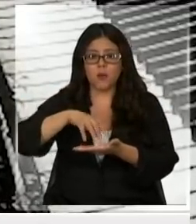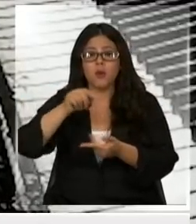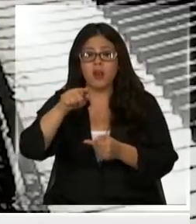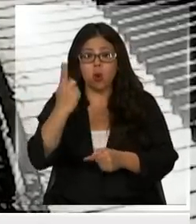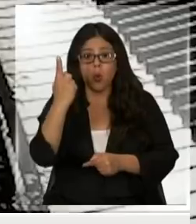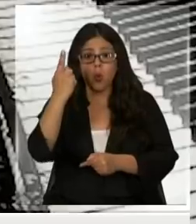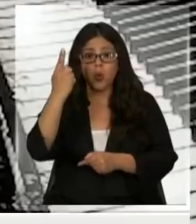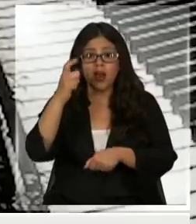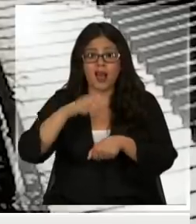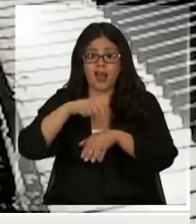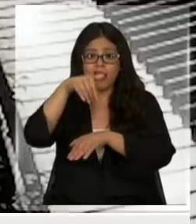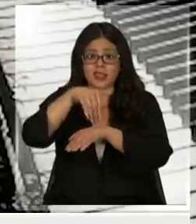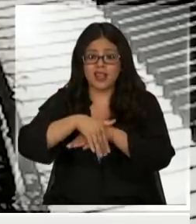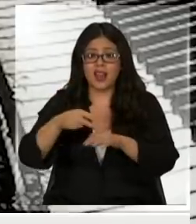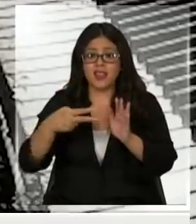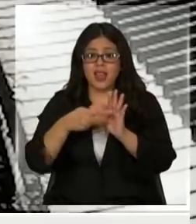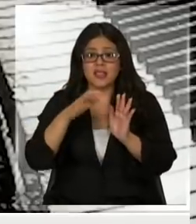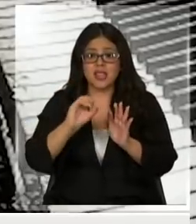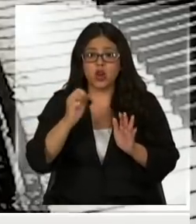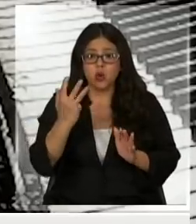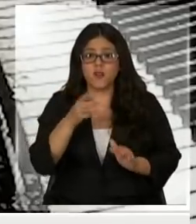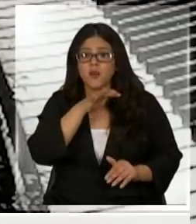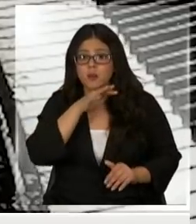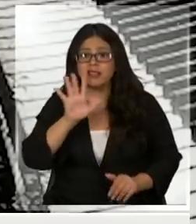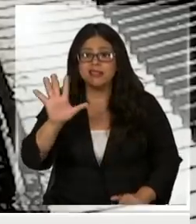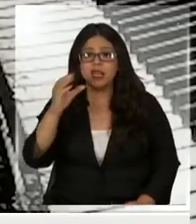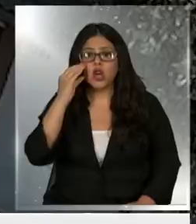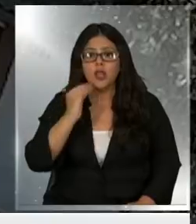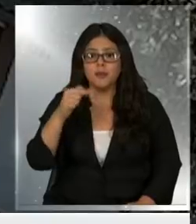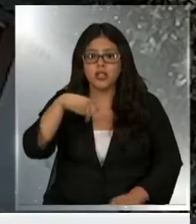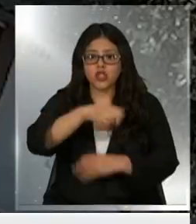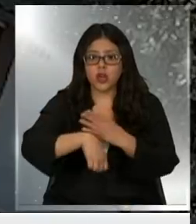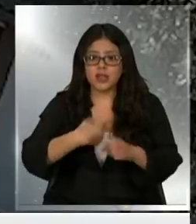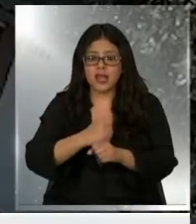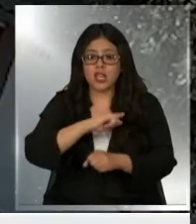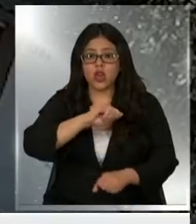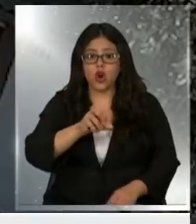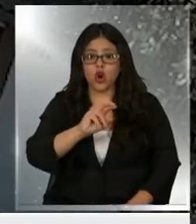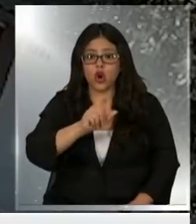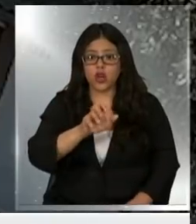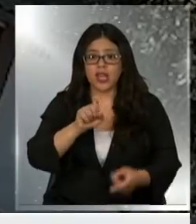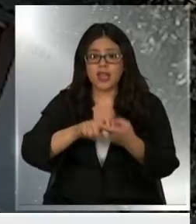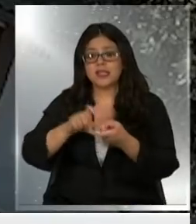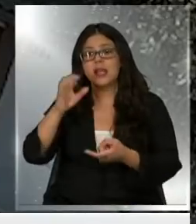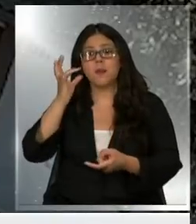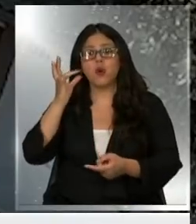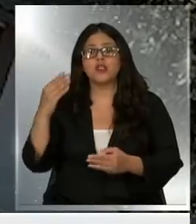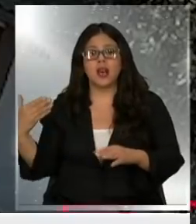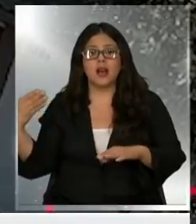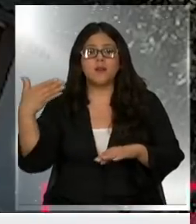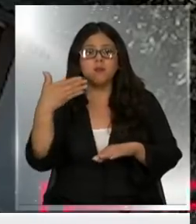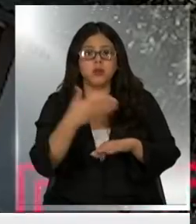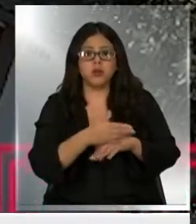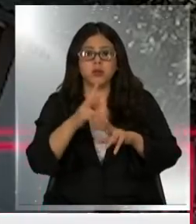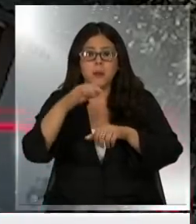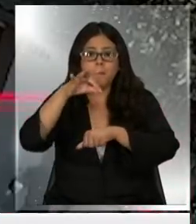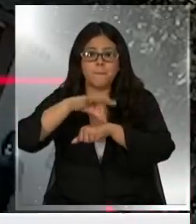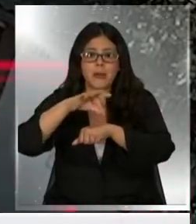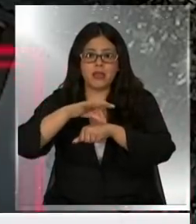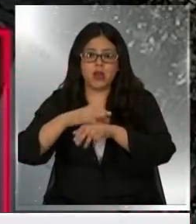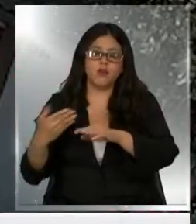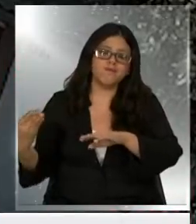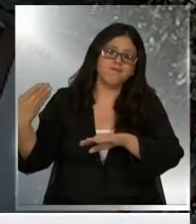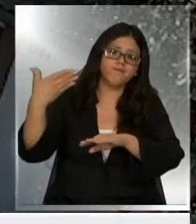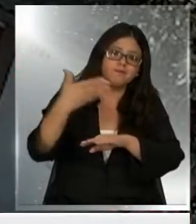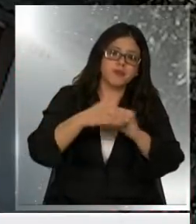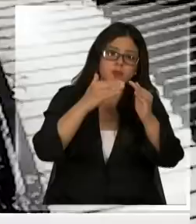la 1:09 del 5 de mayo de este año y Jorge y su esposa vienen llegando de un control médico a su casa.